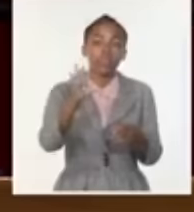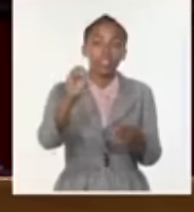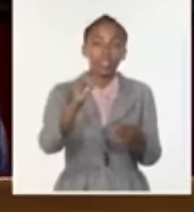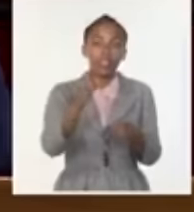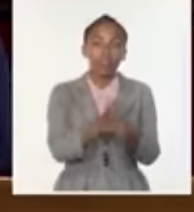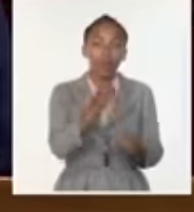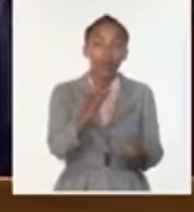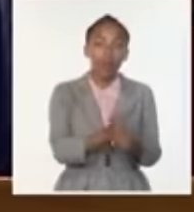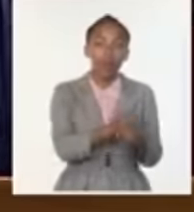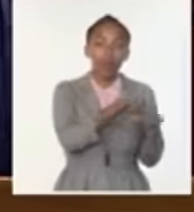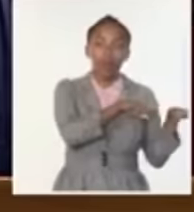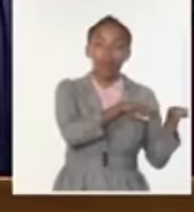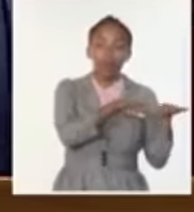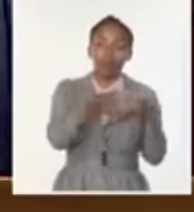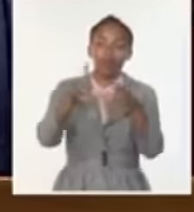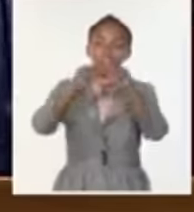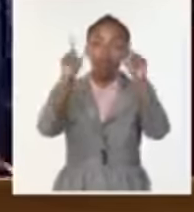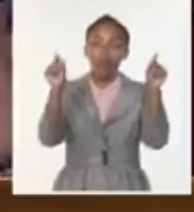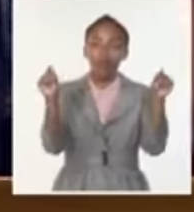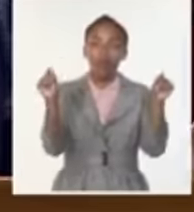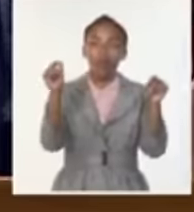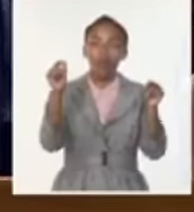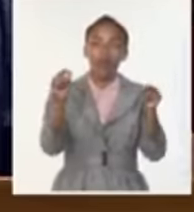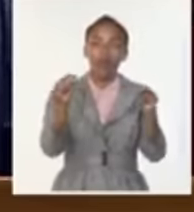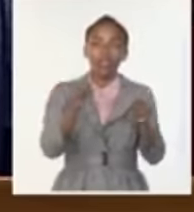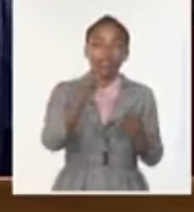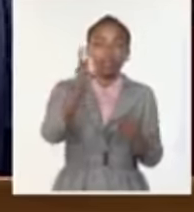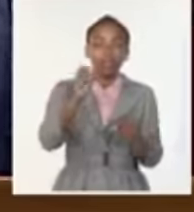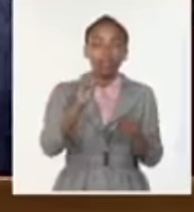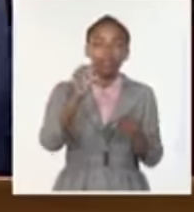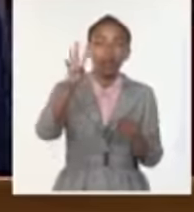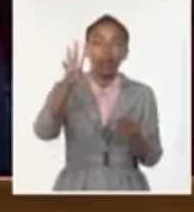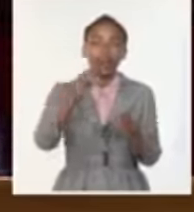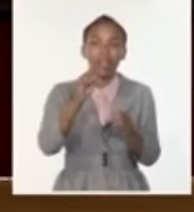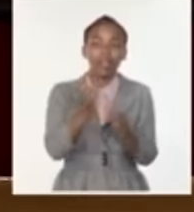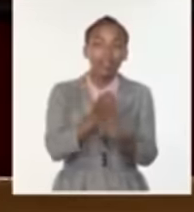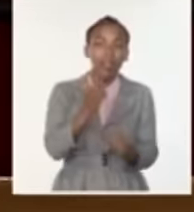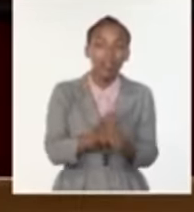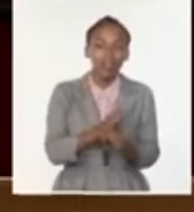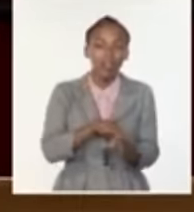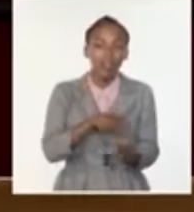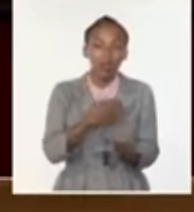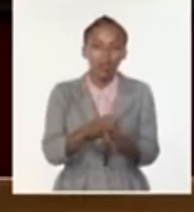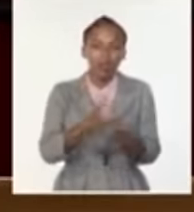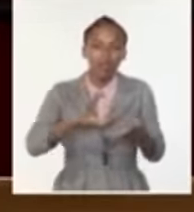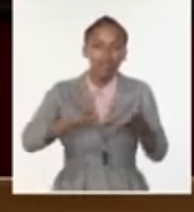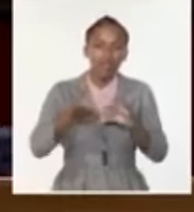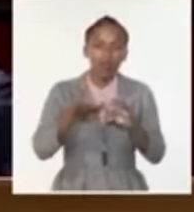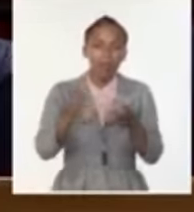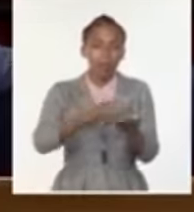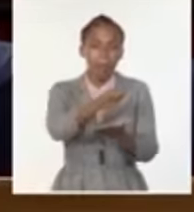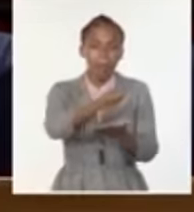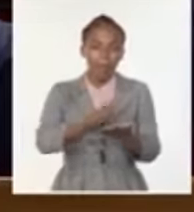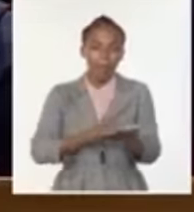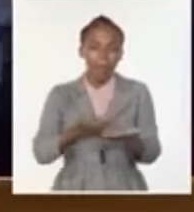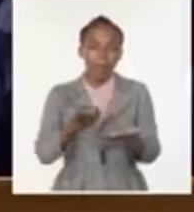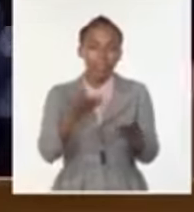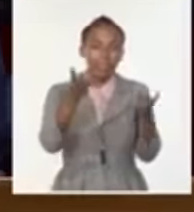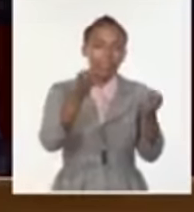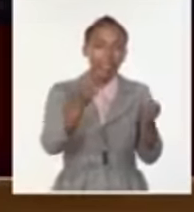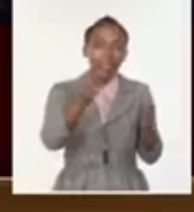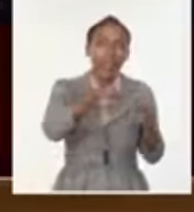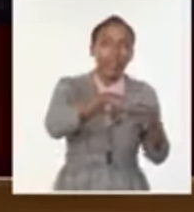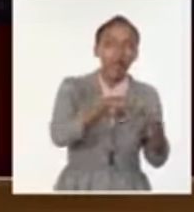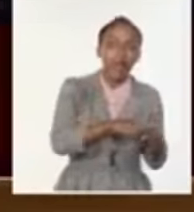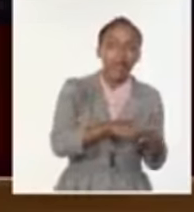tiene 30 o 40, y al final no había un mecanismo que permitiera sumar cuánto tiene La Habana, cuánto tiene Matanza,